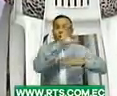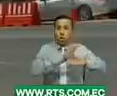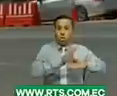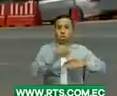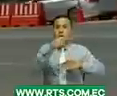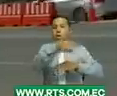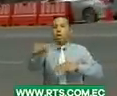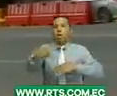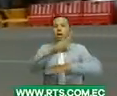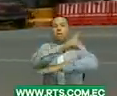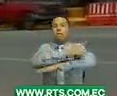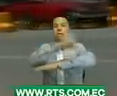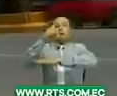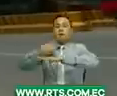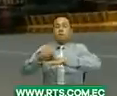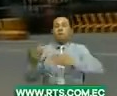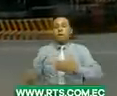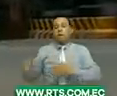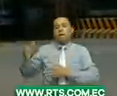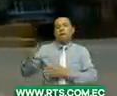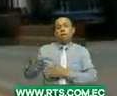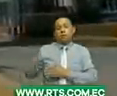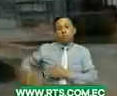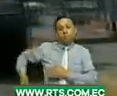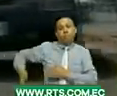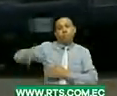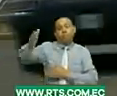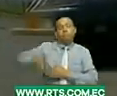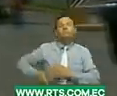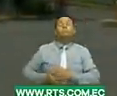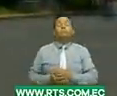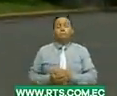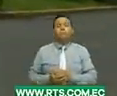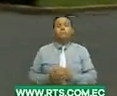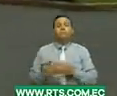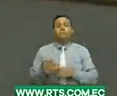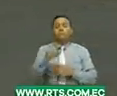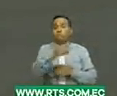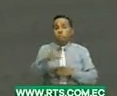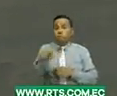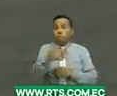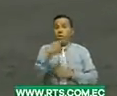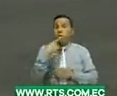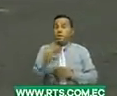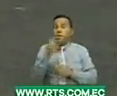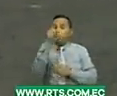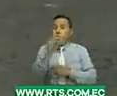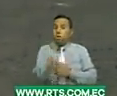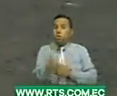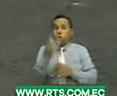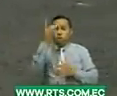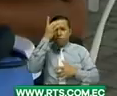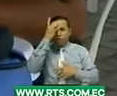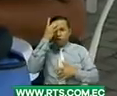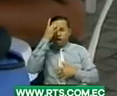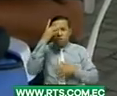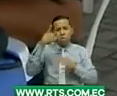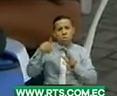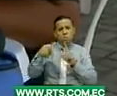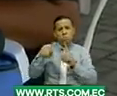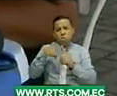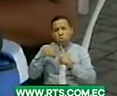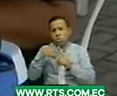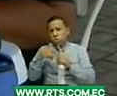Daule, a la altura del peaje Chivería. Aquí existe un protocolo a seguir en caso de que el paciente dé positivo al